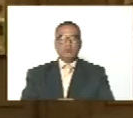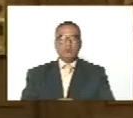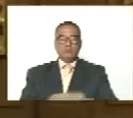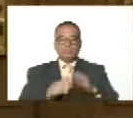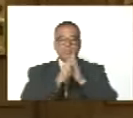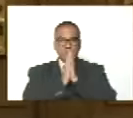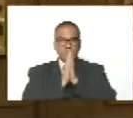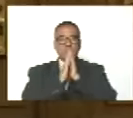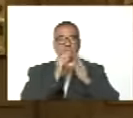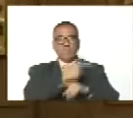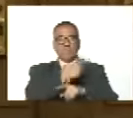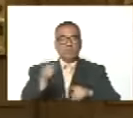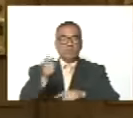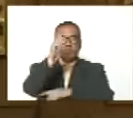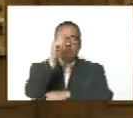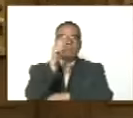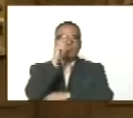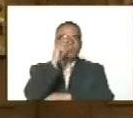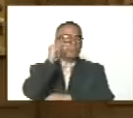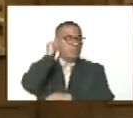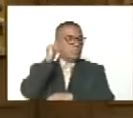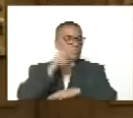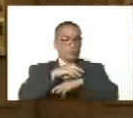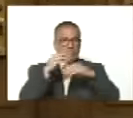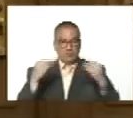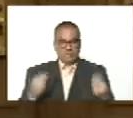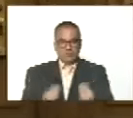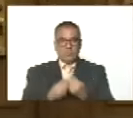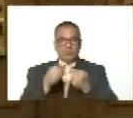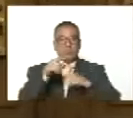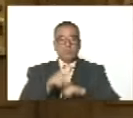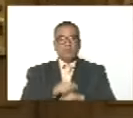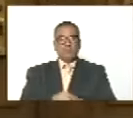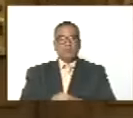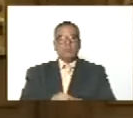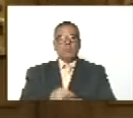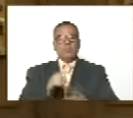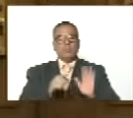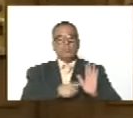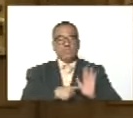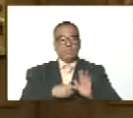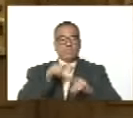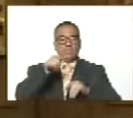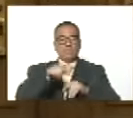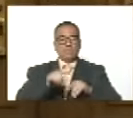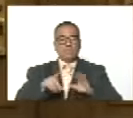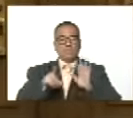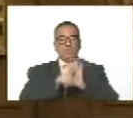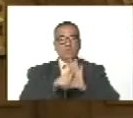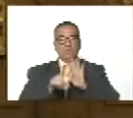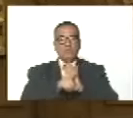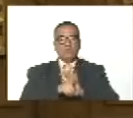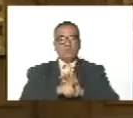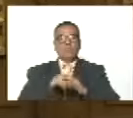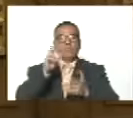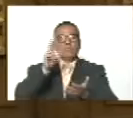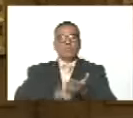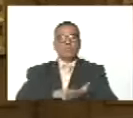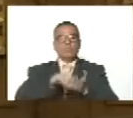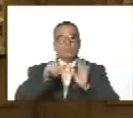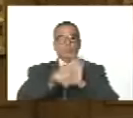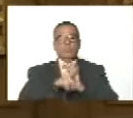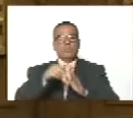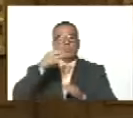rogamos a ustedes, diputados, acompañar esta propuesta de la aprobación de la ley